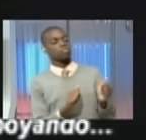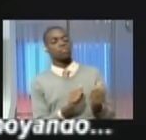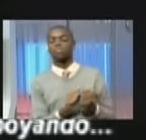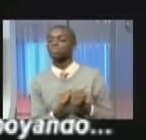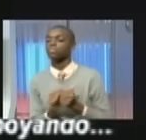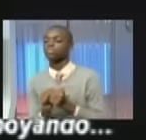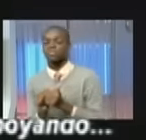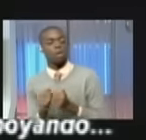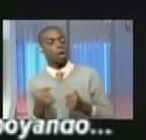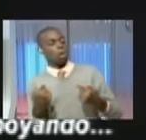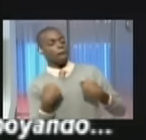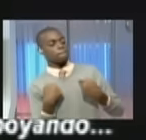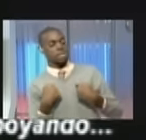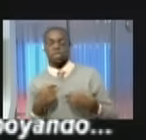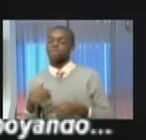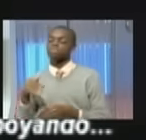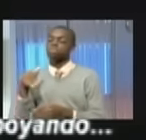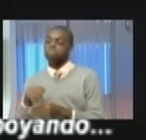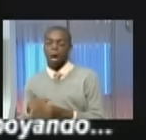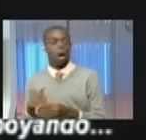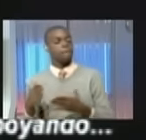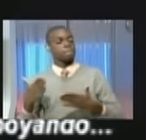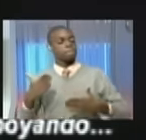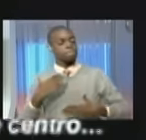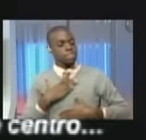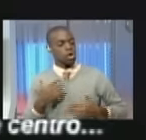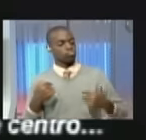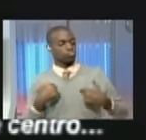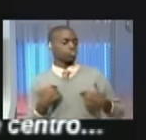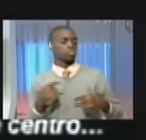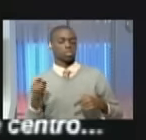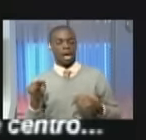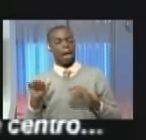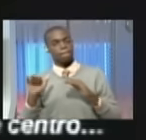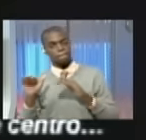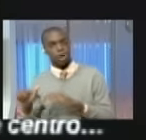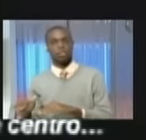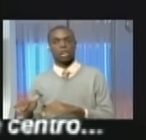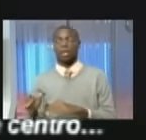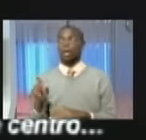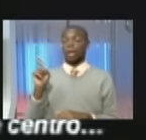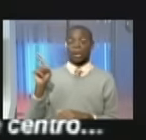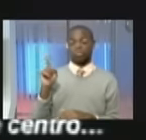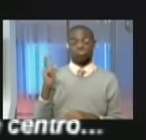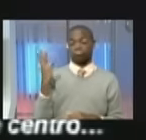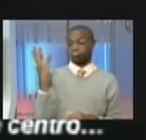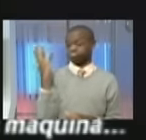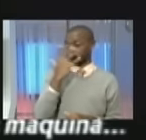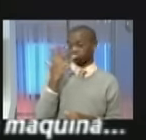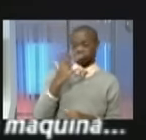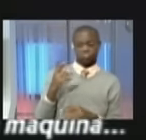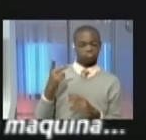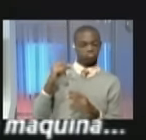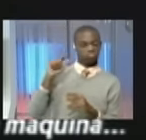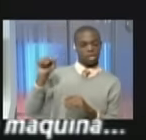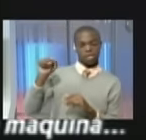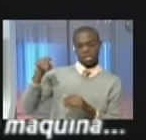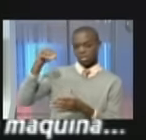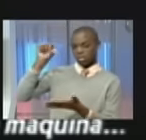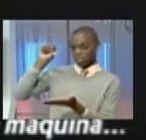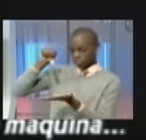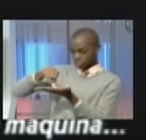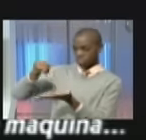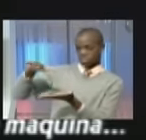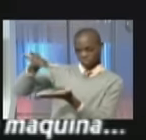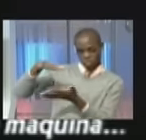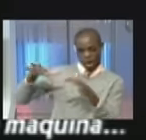su candidato donde que él estaba apoyando Esa es la irregularidad que vimos en ese centro y también con